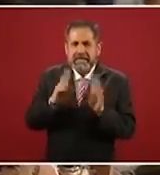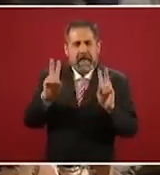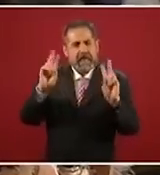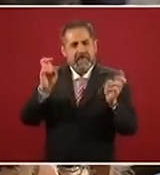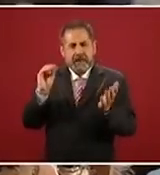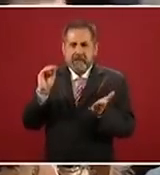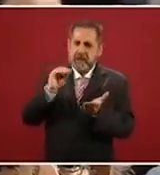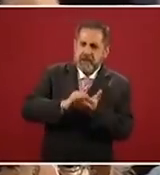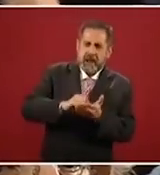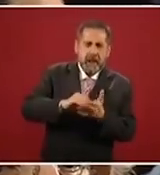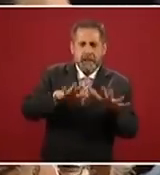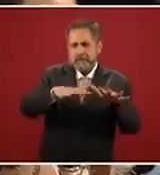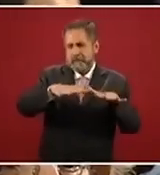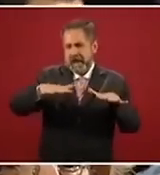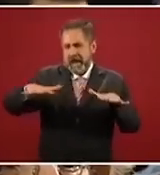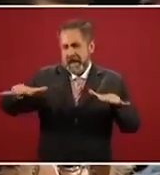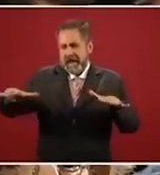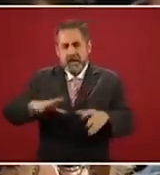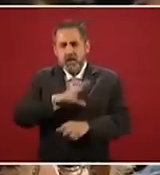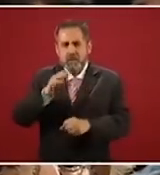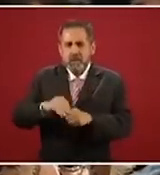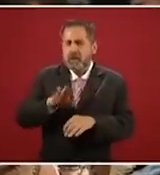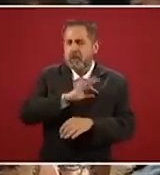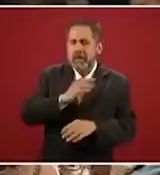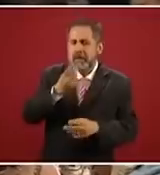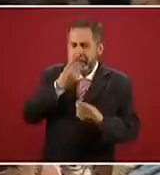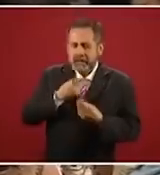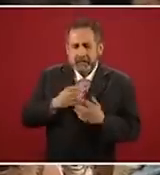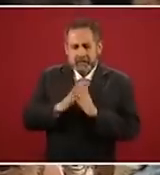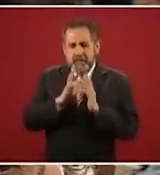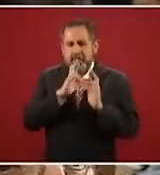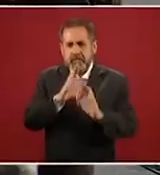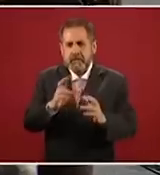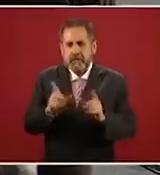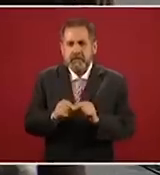tema profusamente tratado. ¿Qué me puede usted decir al respecto?